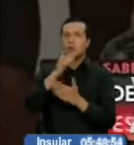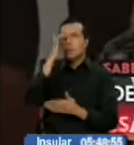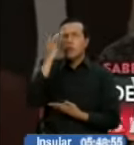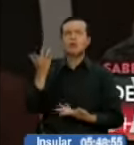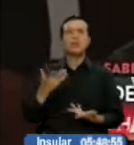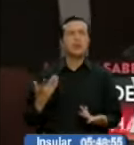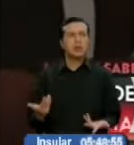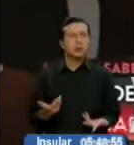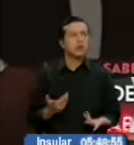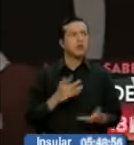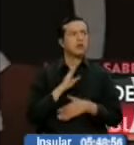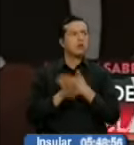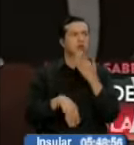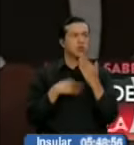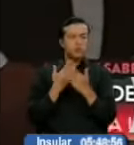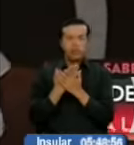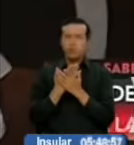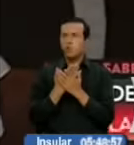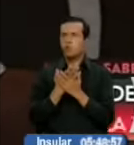atacar